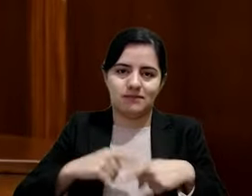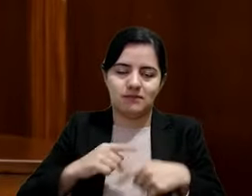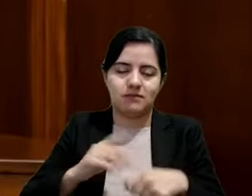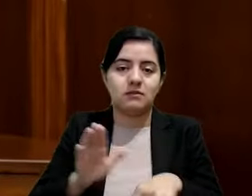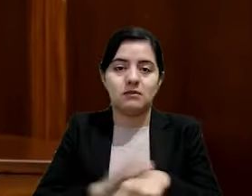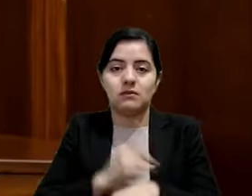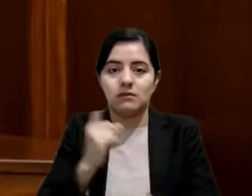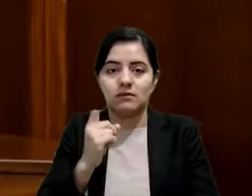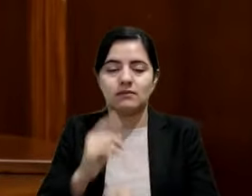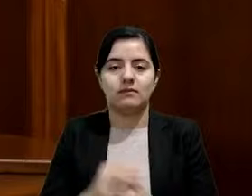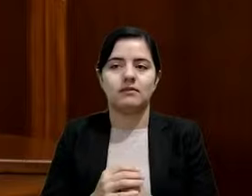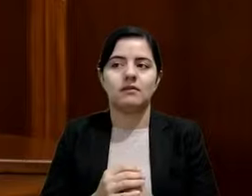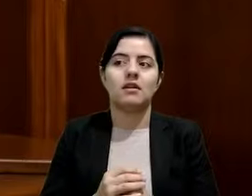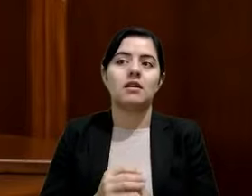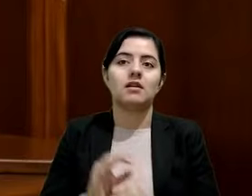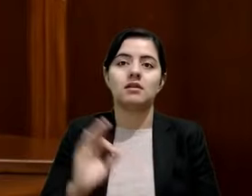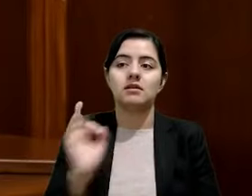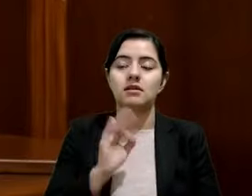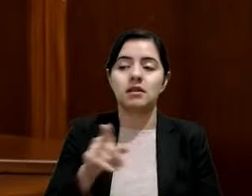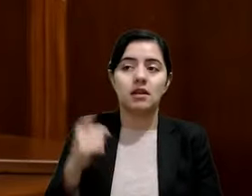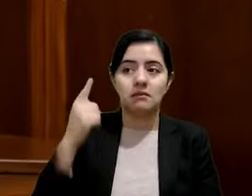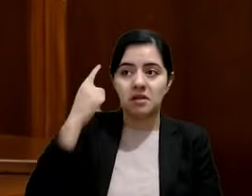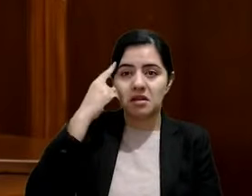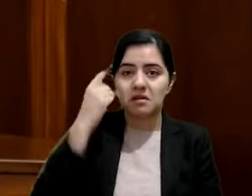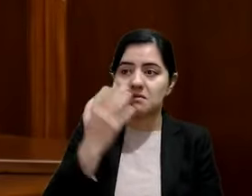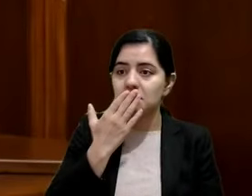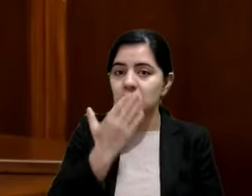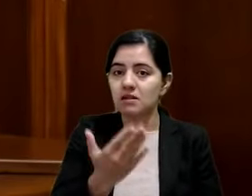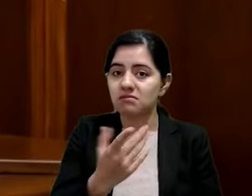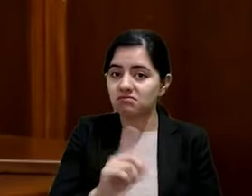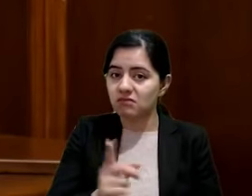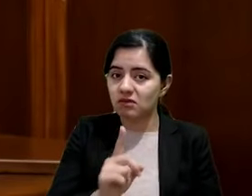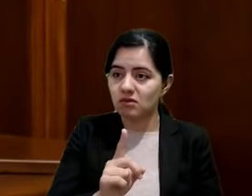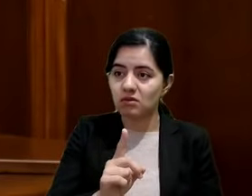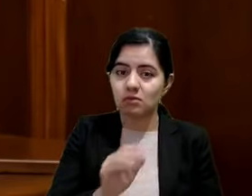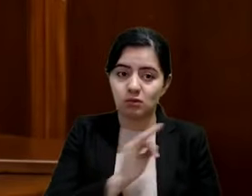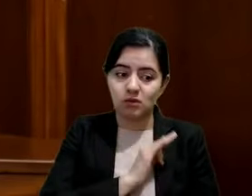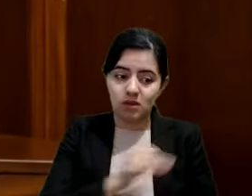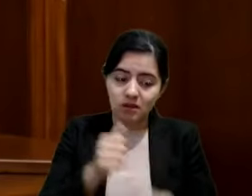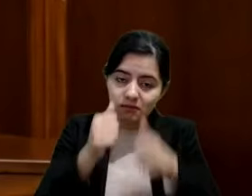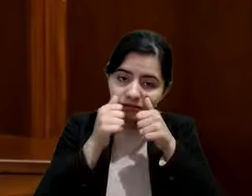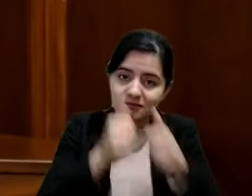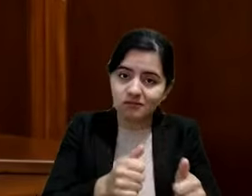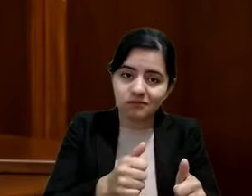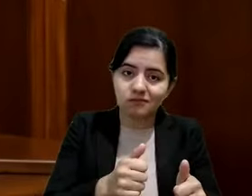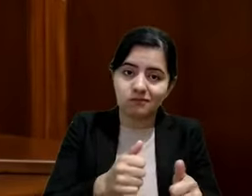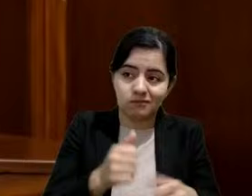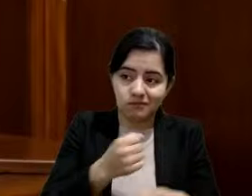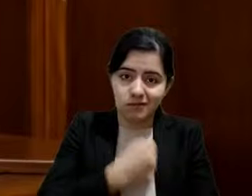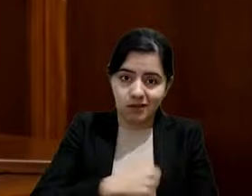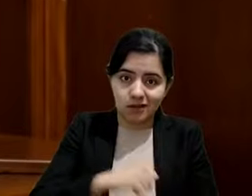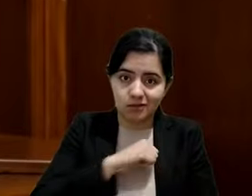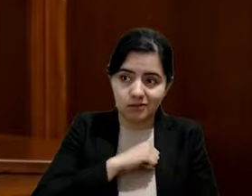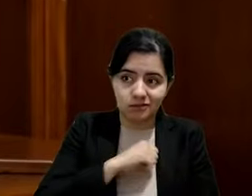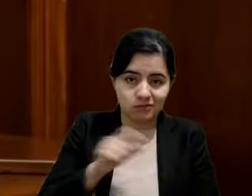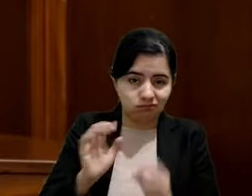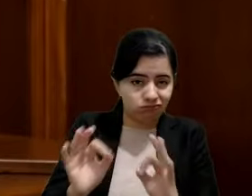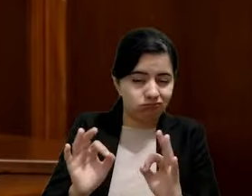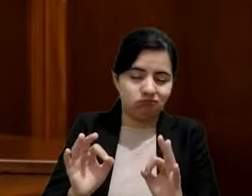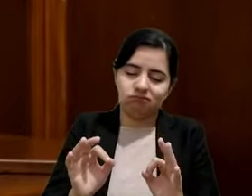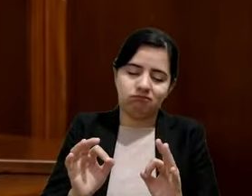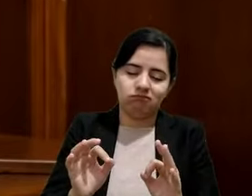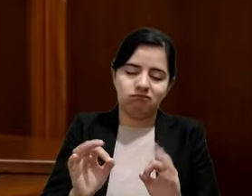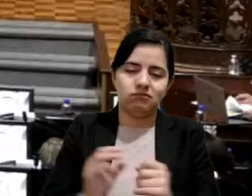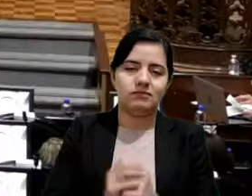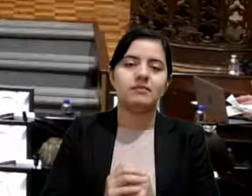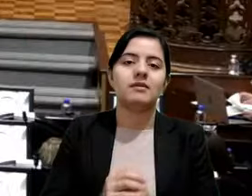hablando de alguien que brinde de de salud y aplaudimos las más de 11,000 acciones para prevenir trastornos durante